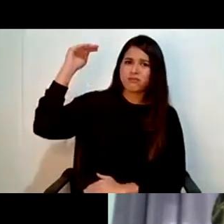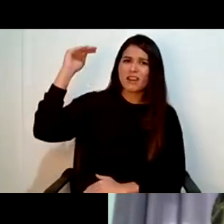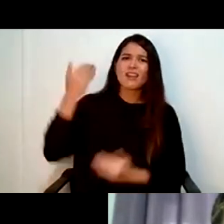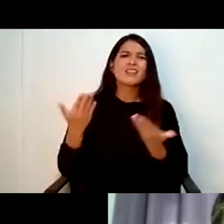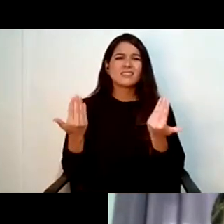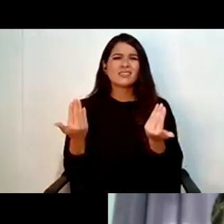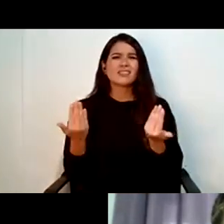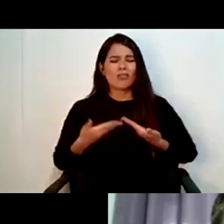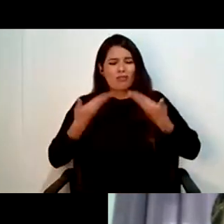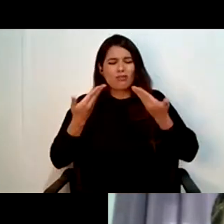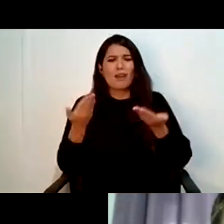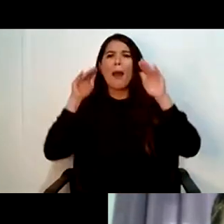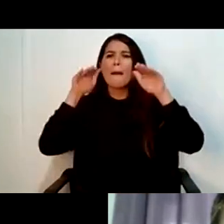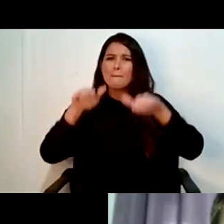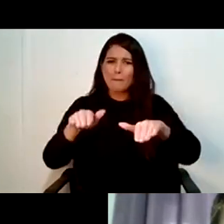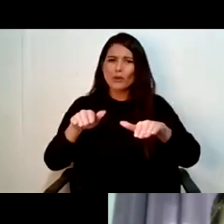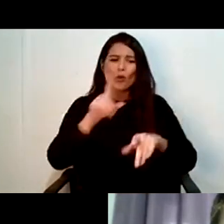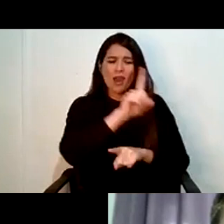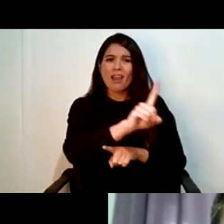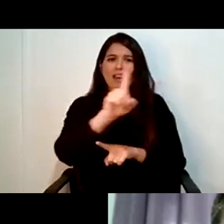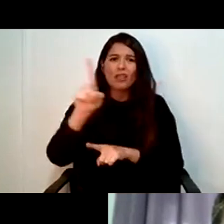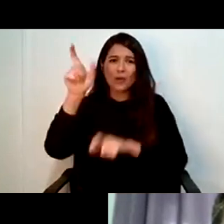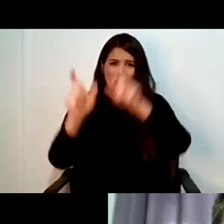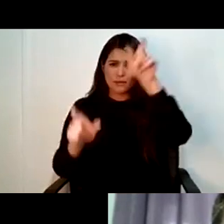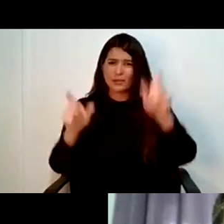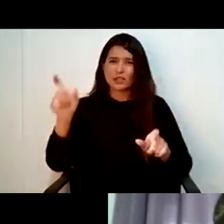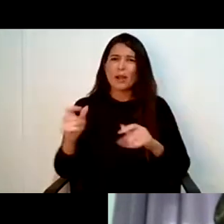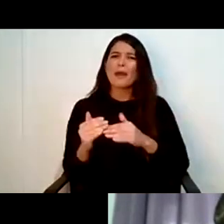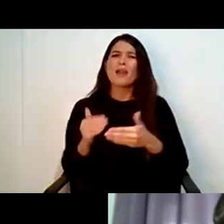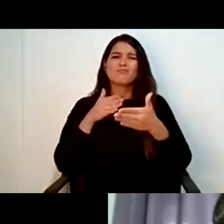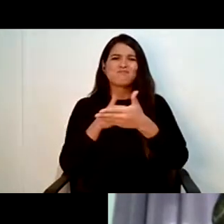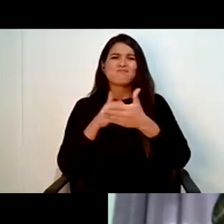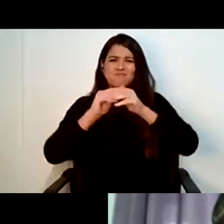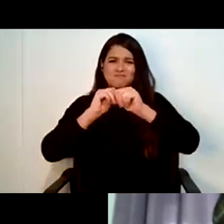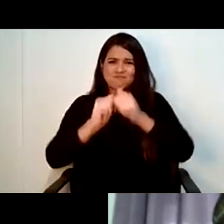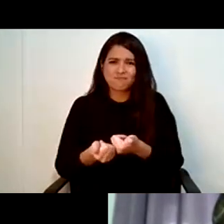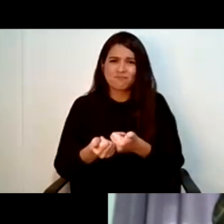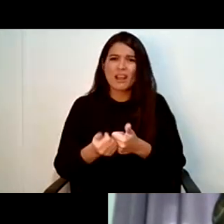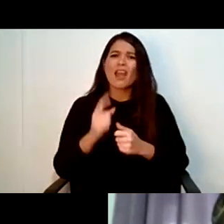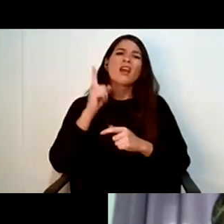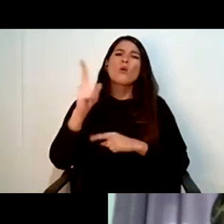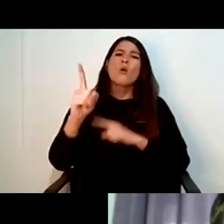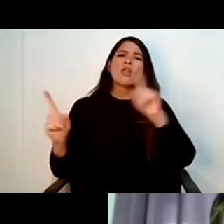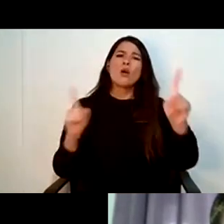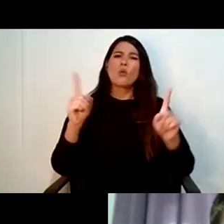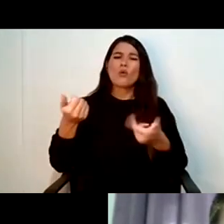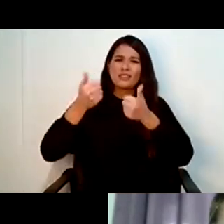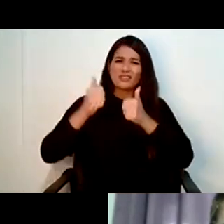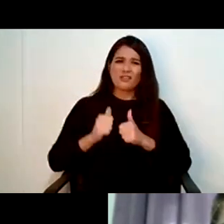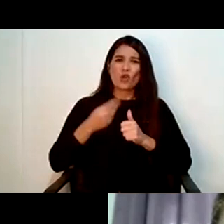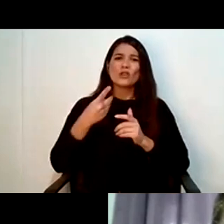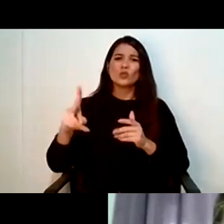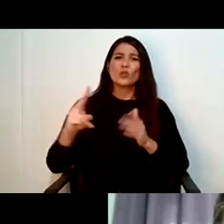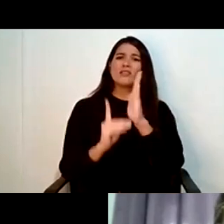apoyos pertinentes a cada una de ellas para superar barreras en cada uno de los desafíos que les demanda su desarrollo.